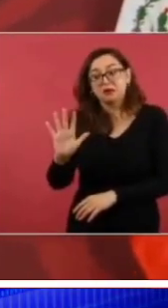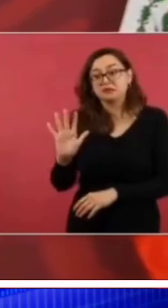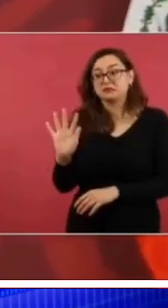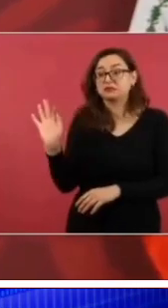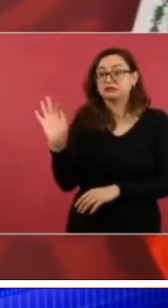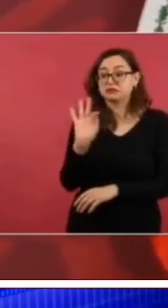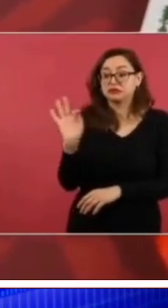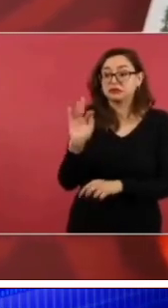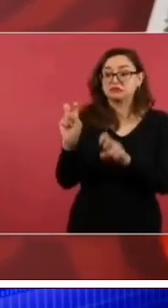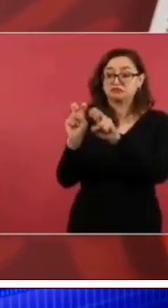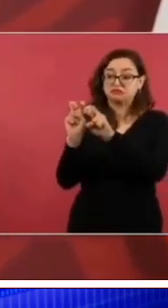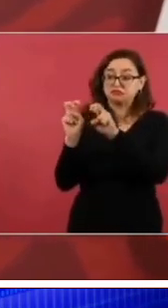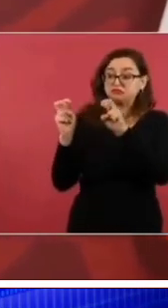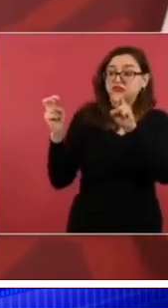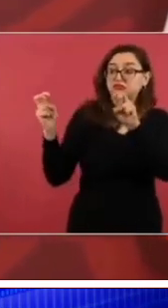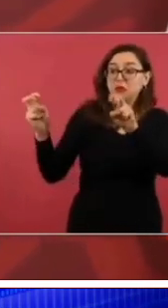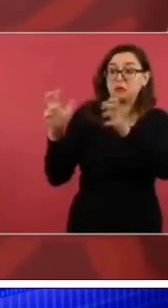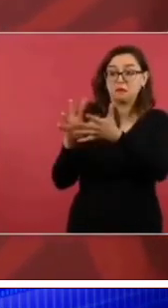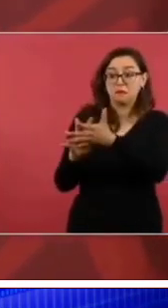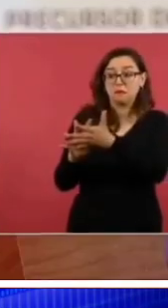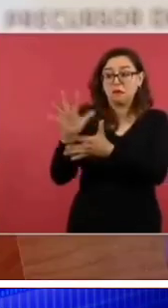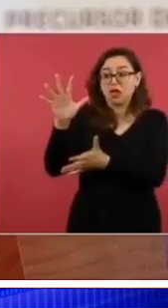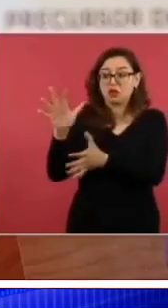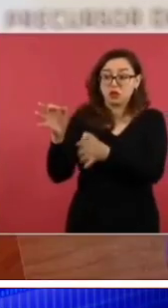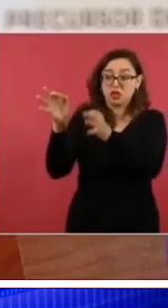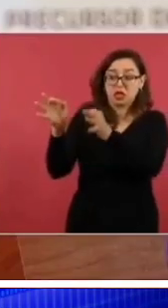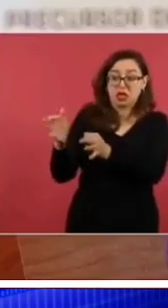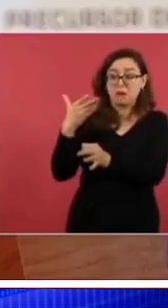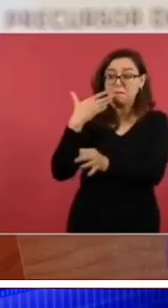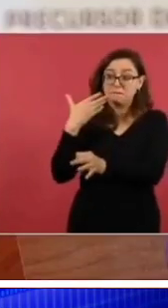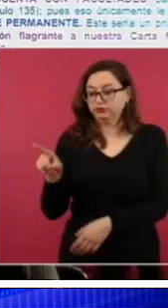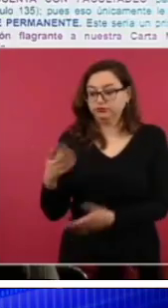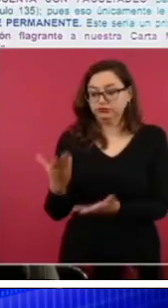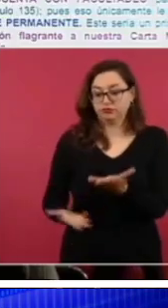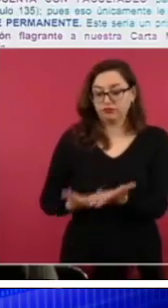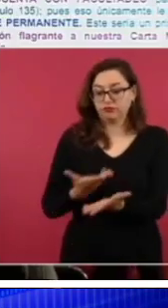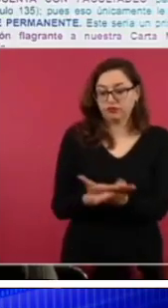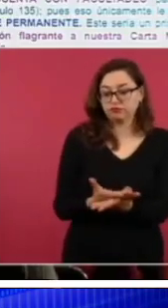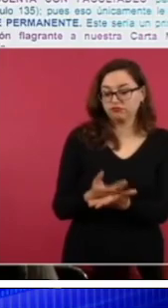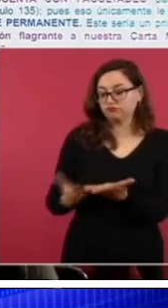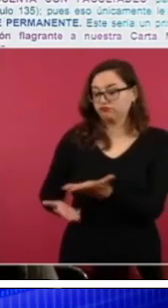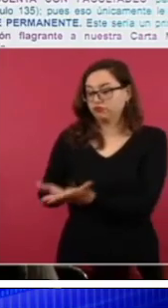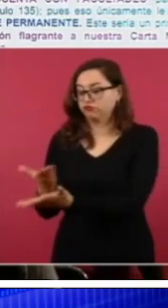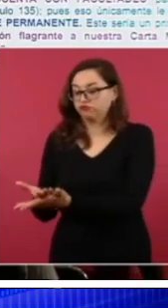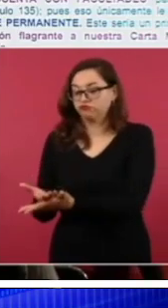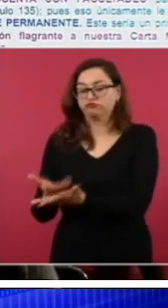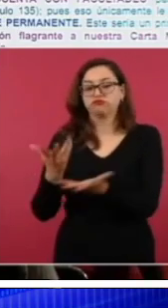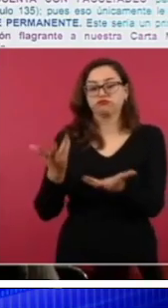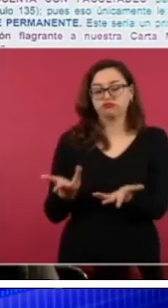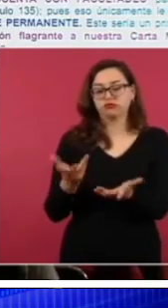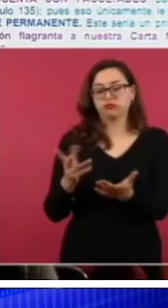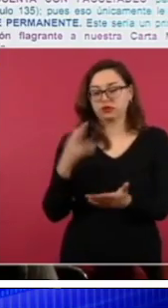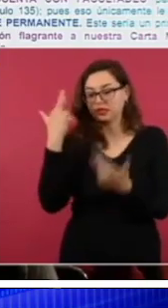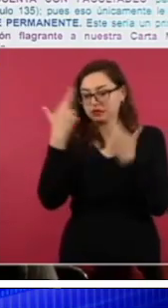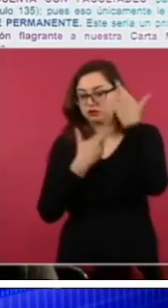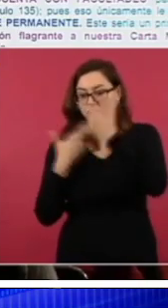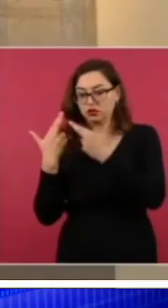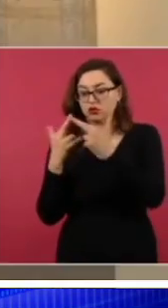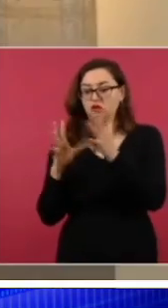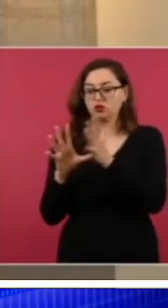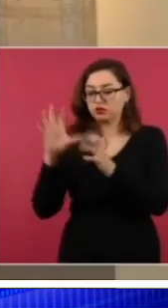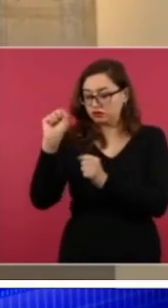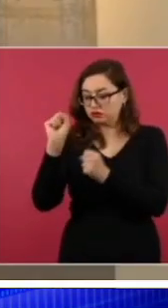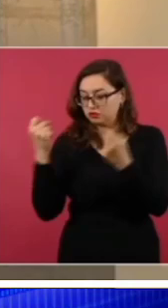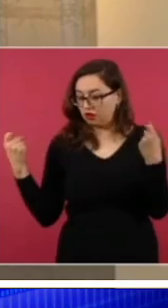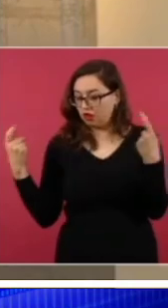detrás pero bueno eso es parte de lo que ocurrió el día de hoy seguiremos atentos yo con esto termino les agradezco que me hayan acompañado en la emisión si les gusta el